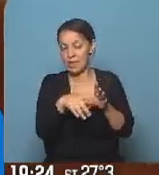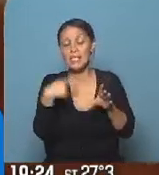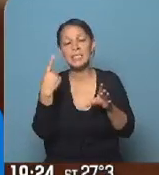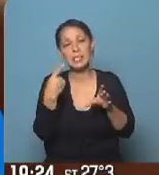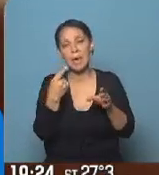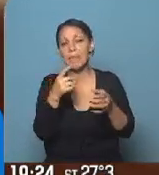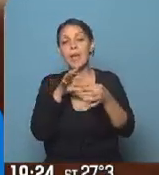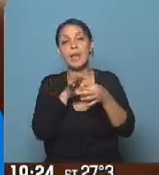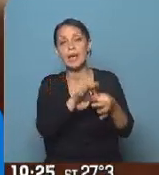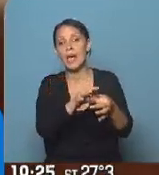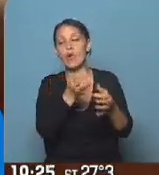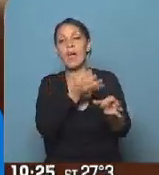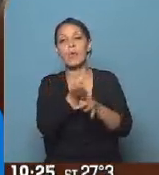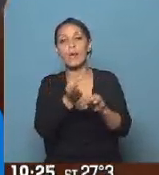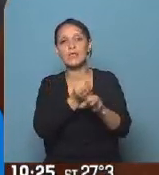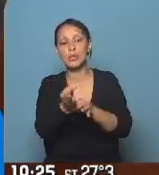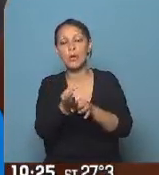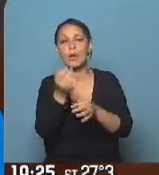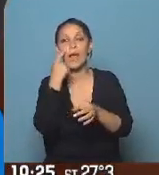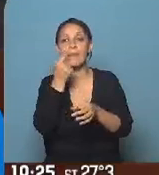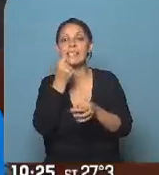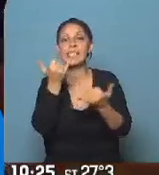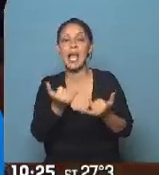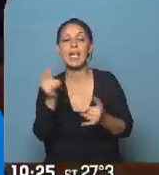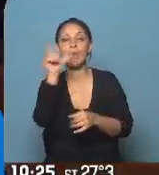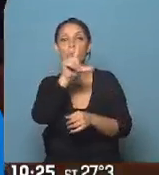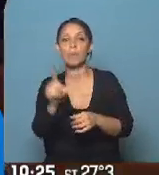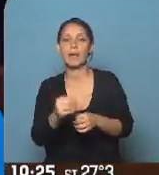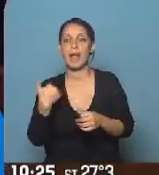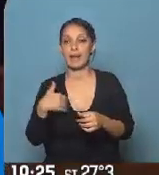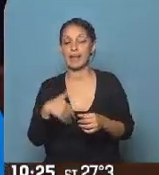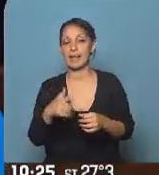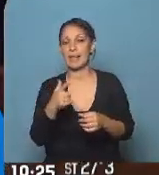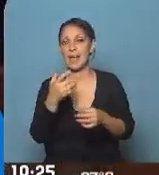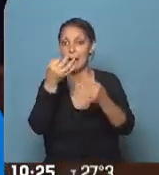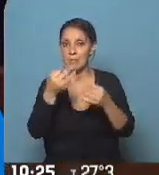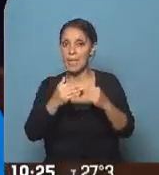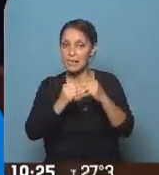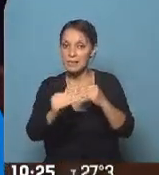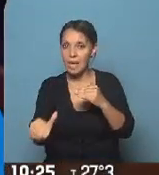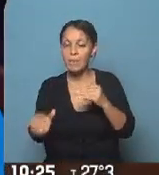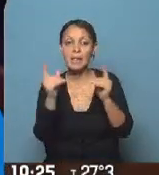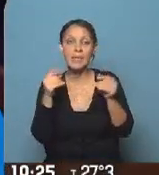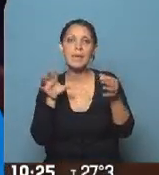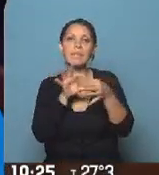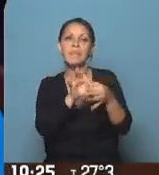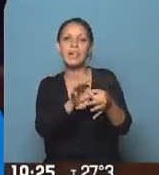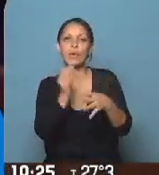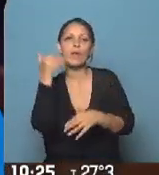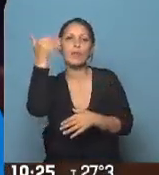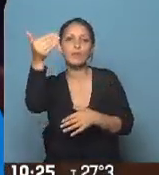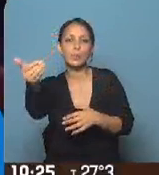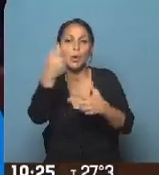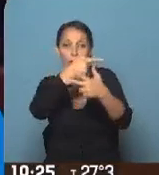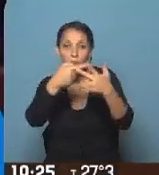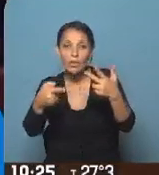ligado a si tenemos un país estable o no, y está ligado al futuro, porque es la justicia la que garantiza en